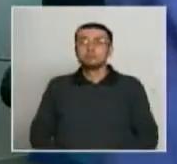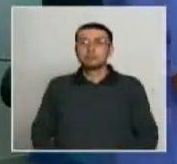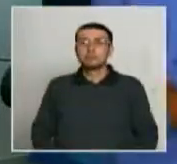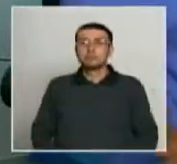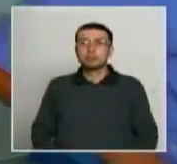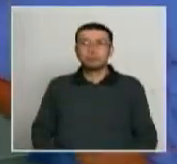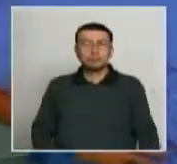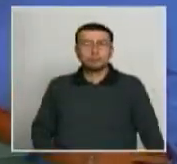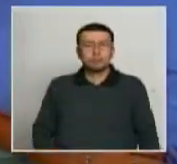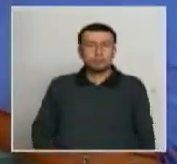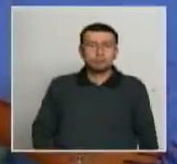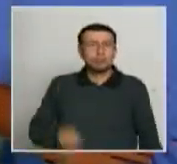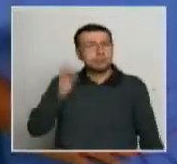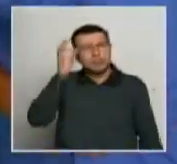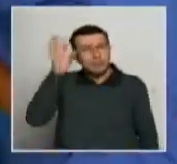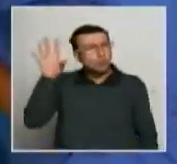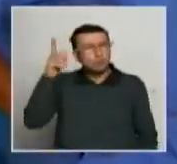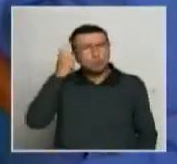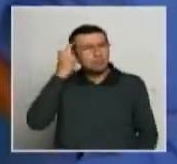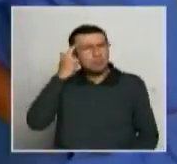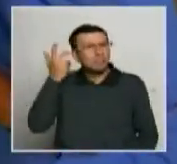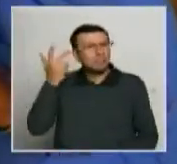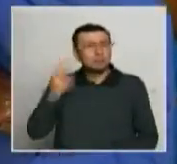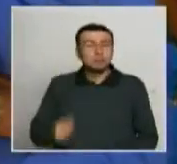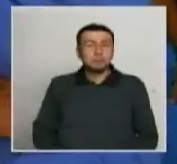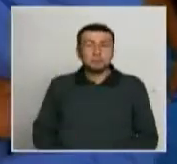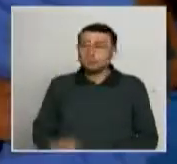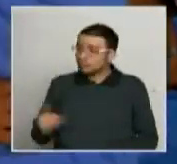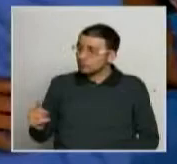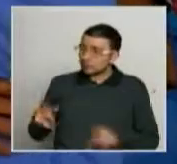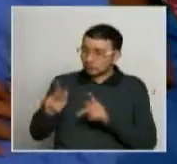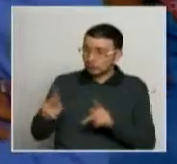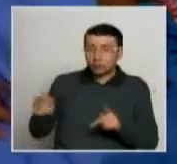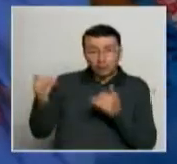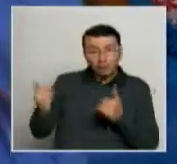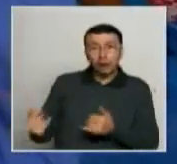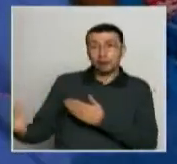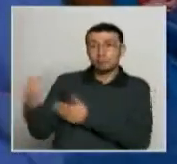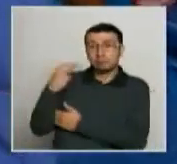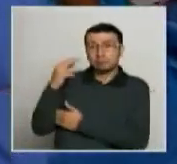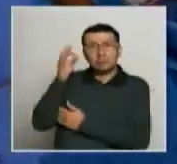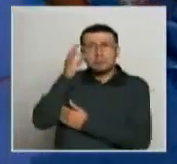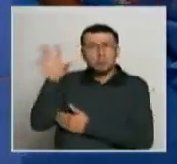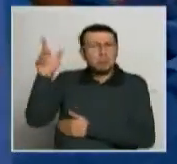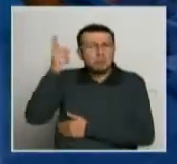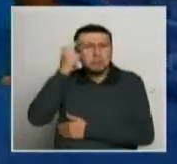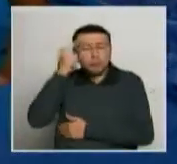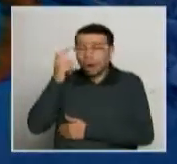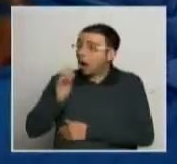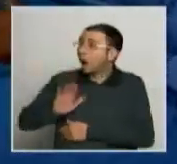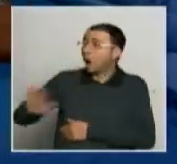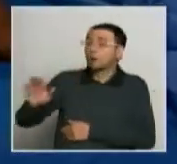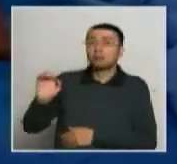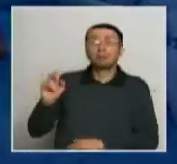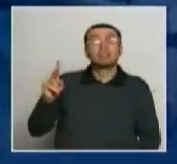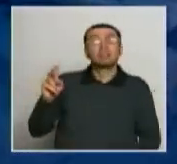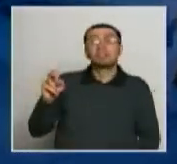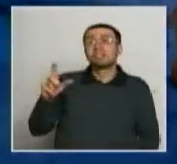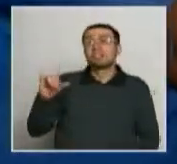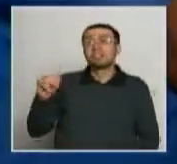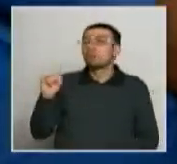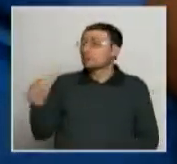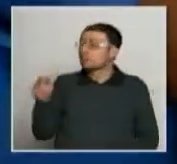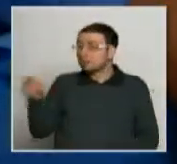Uno pensaría, Mauricio, si me da esta imagen, y las personas que nos ven en este momento pensarían, no, es que doña Belia se le ven